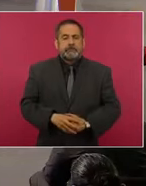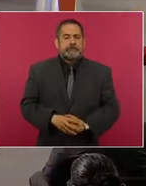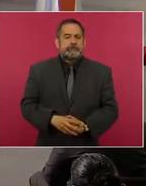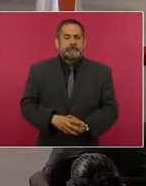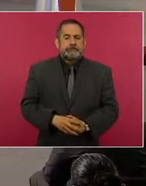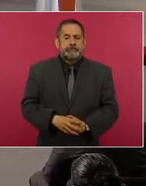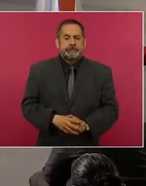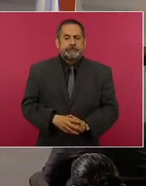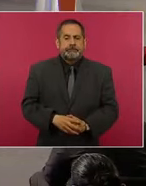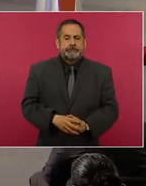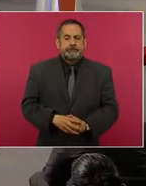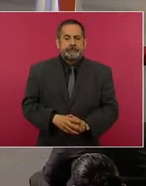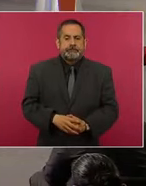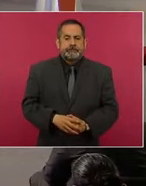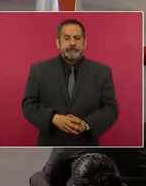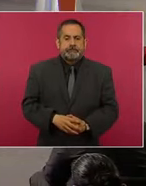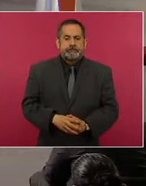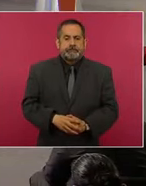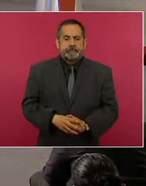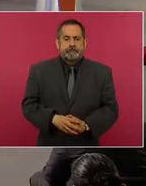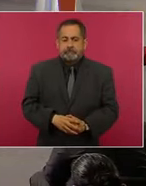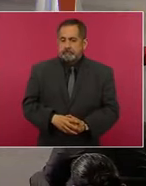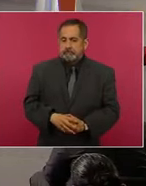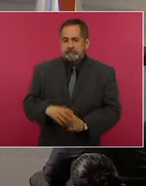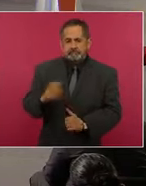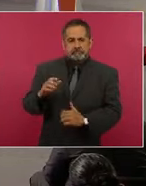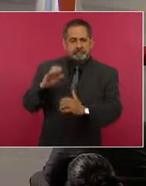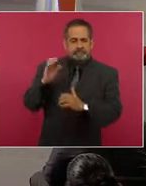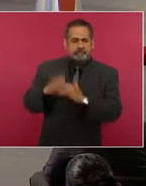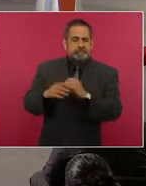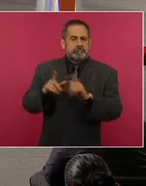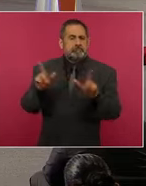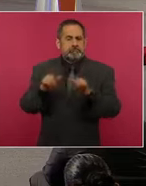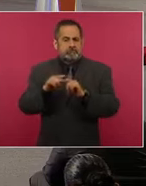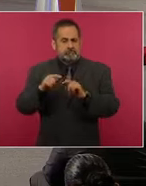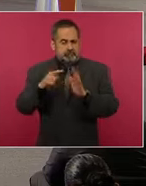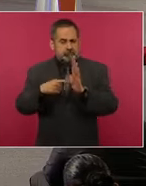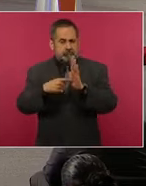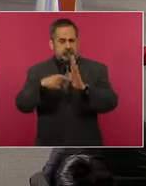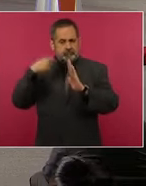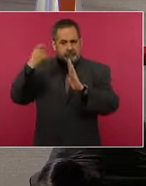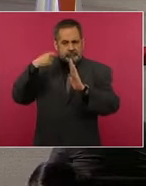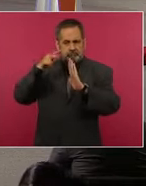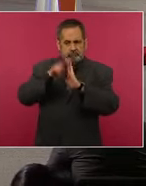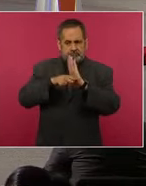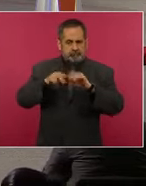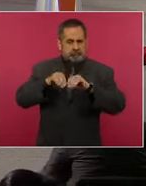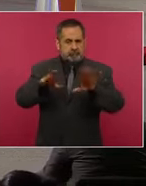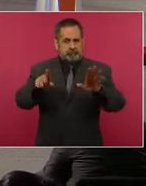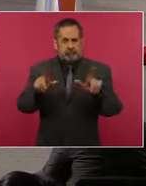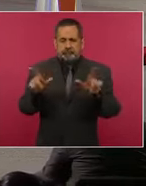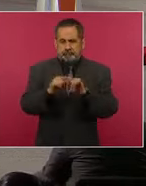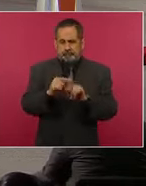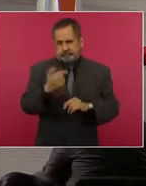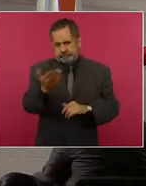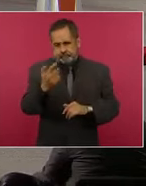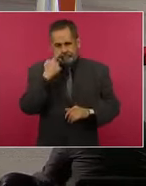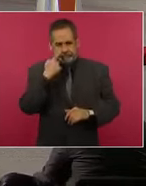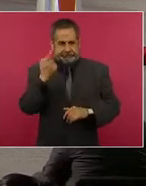lámina. Hasta ahí llegamos. Cerramos con un video bastante chiquito, de un minuto y medio, y sería.